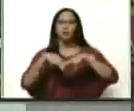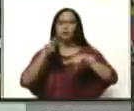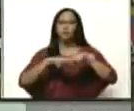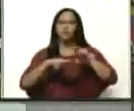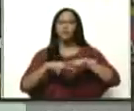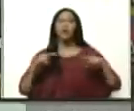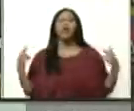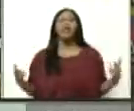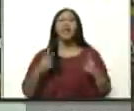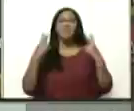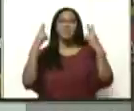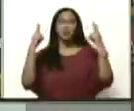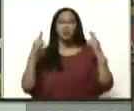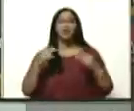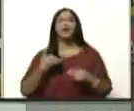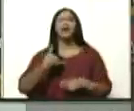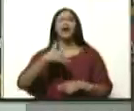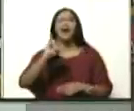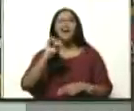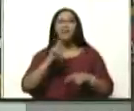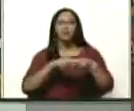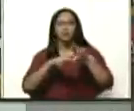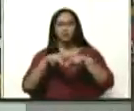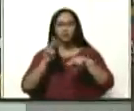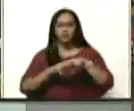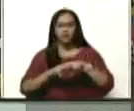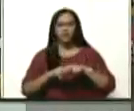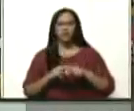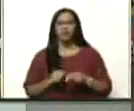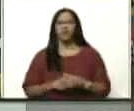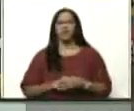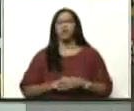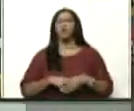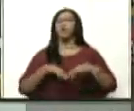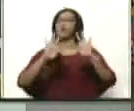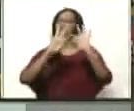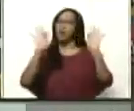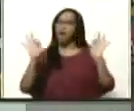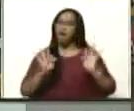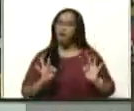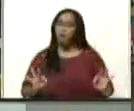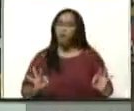que construirlas en medio de una estrategia. La estrategia